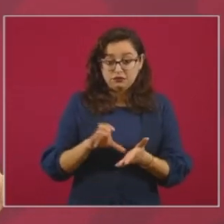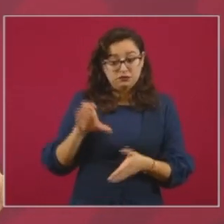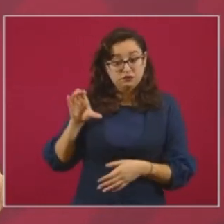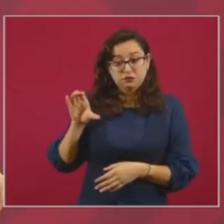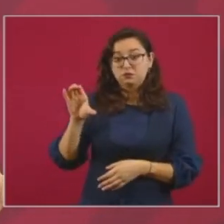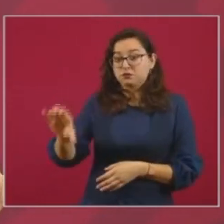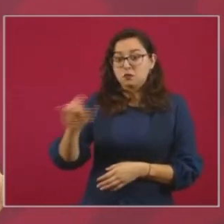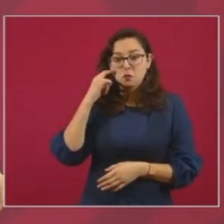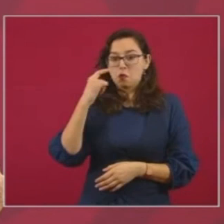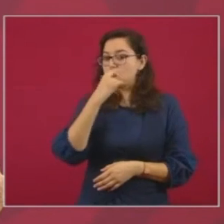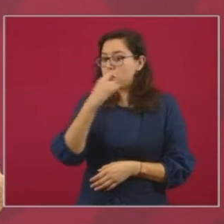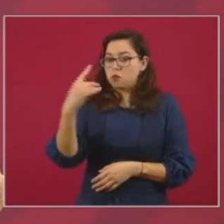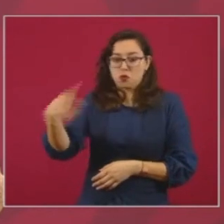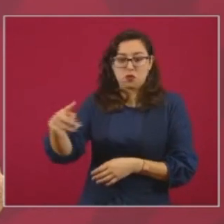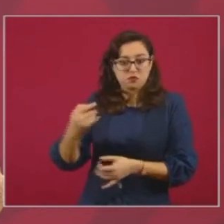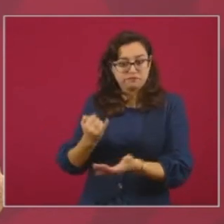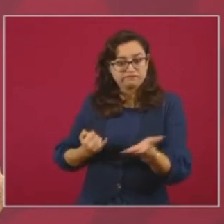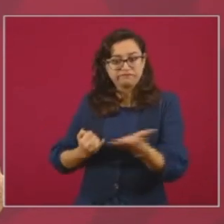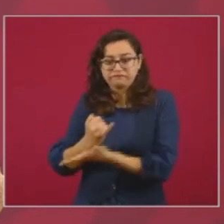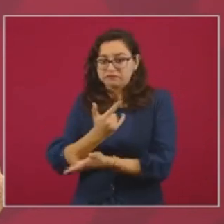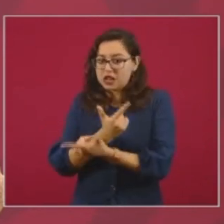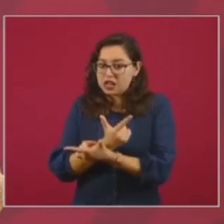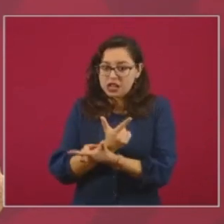de manera libre,